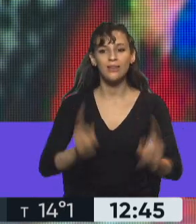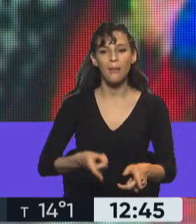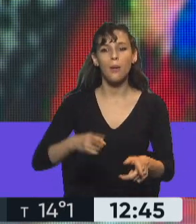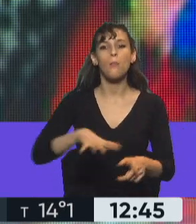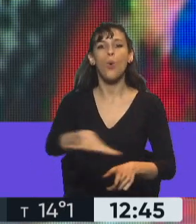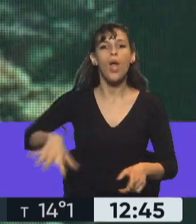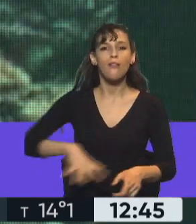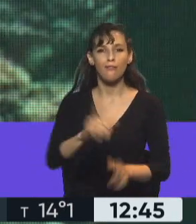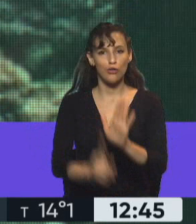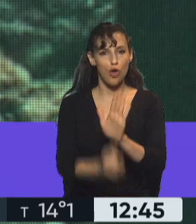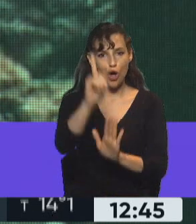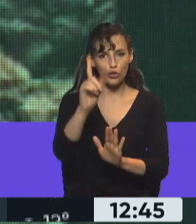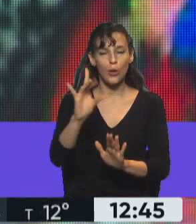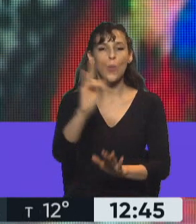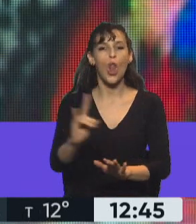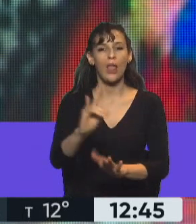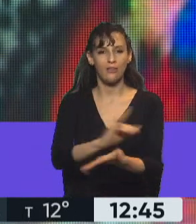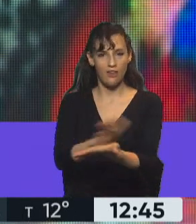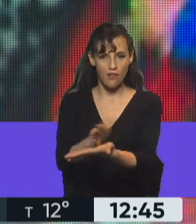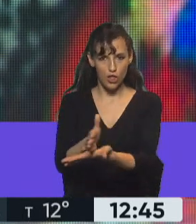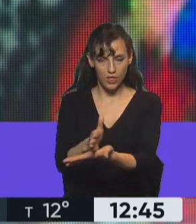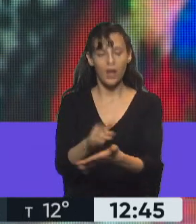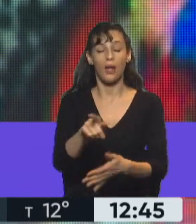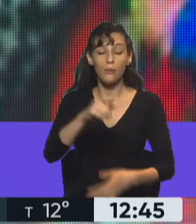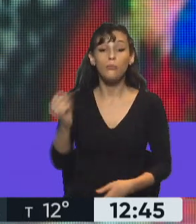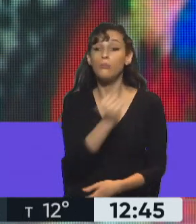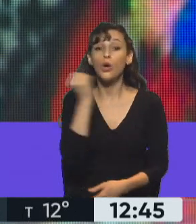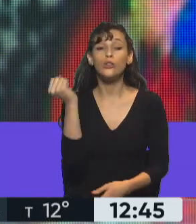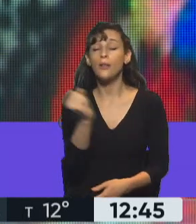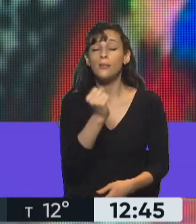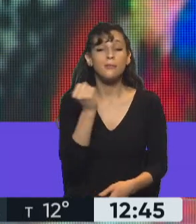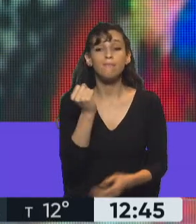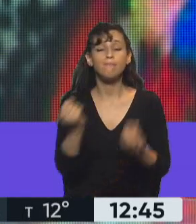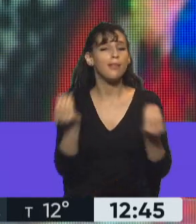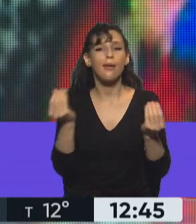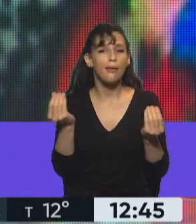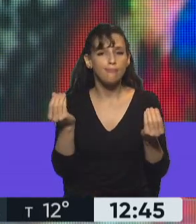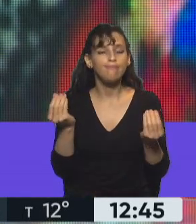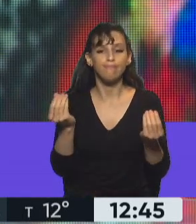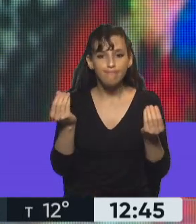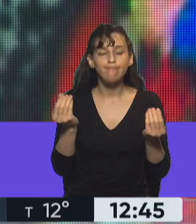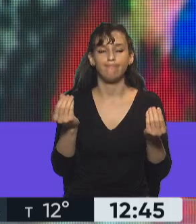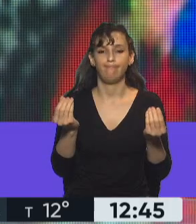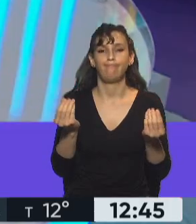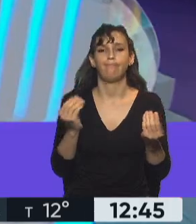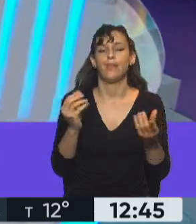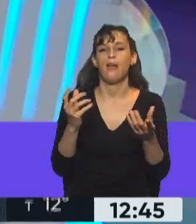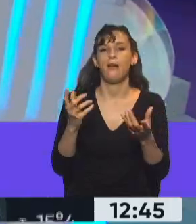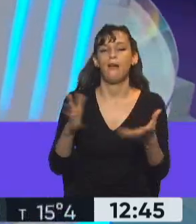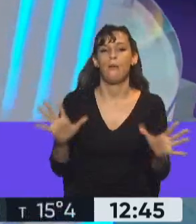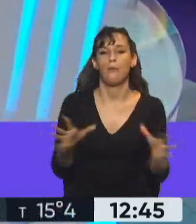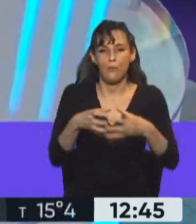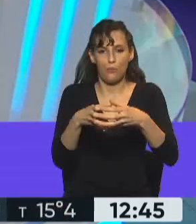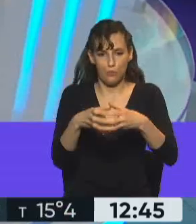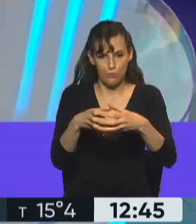norte, con la frontera de Bolivia. Lo importante es el protagonismo que ha tenido el movimiento indígena para darse a